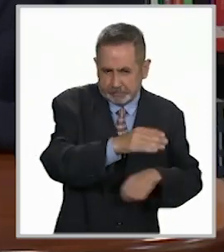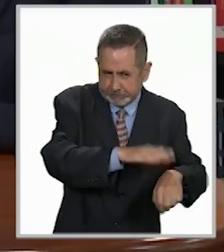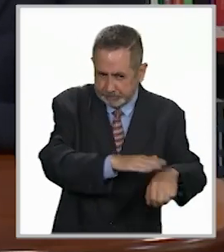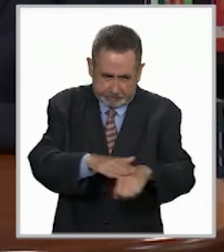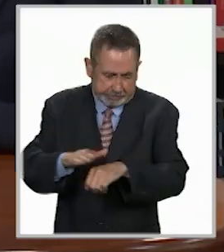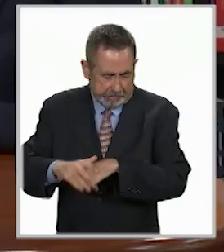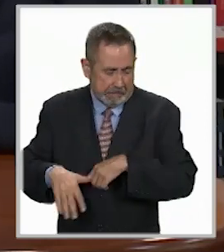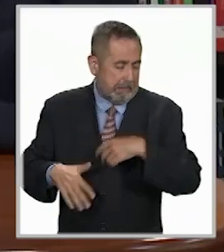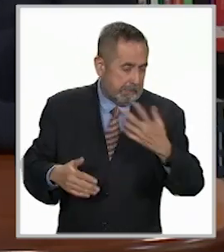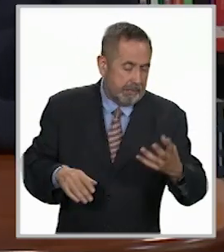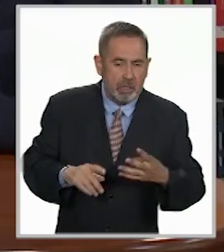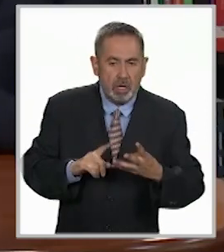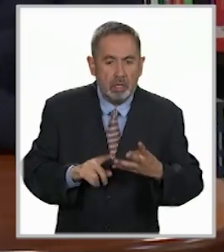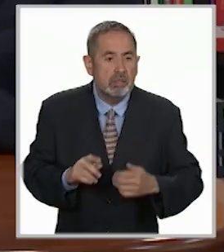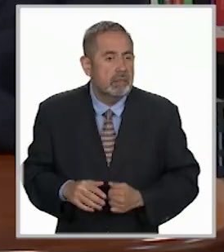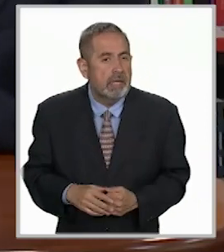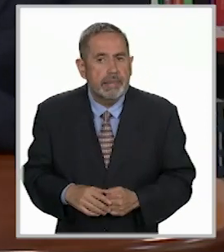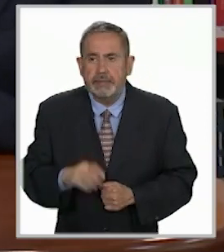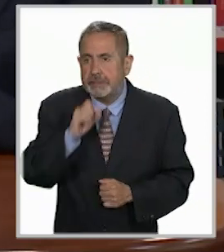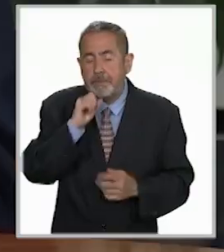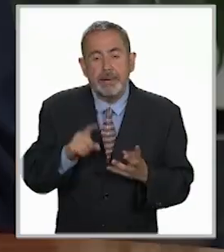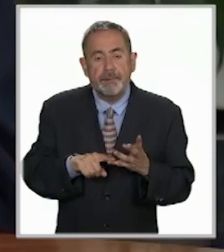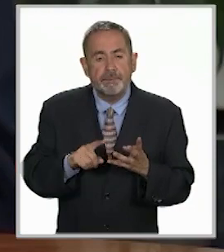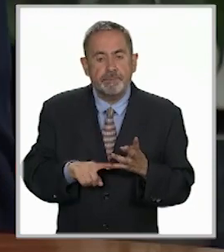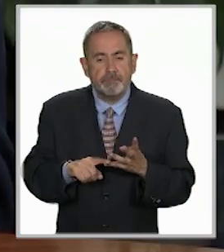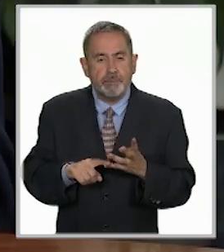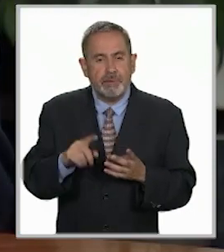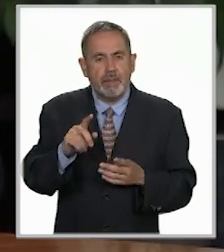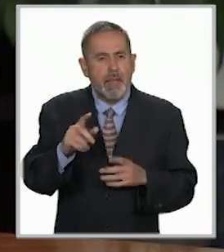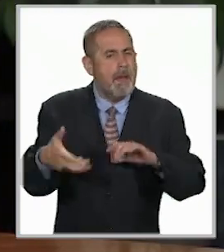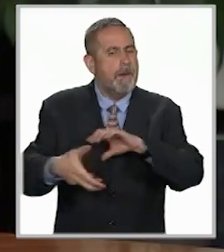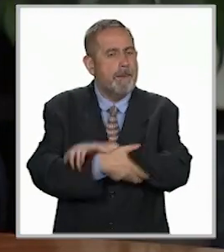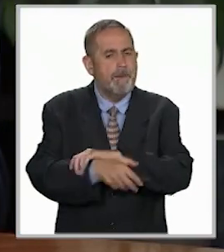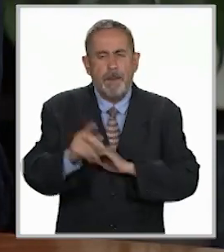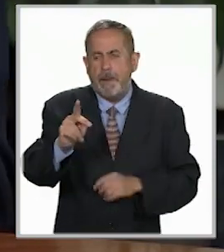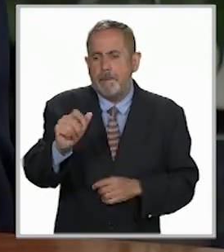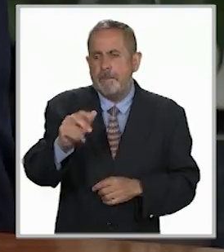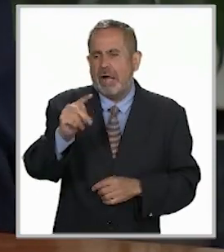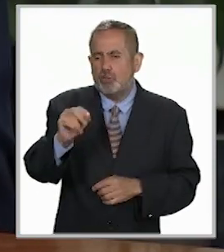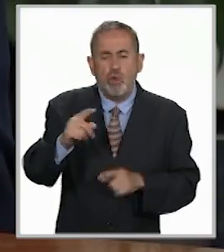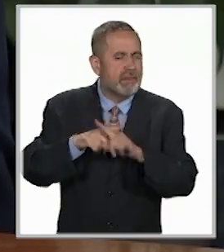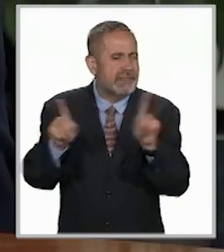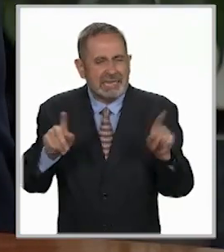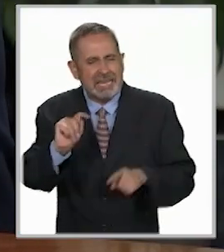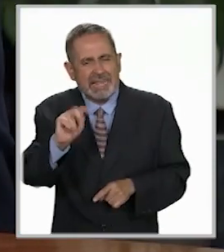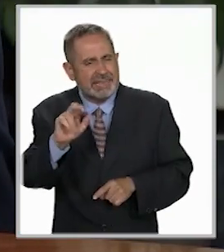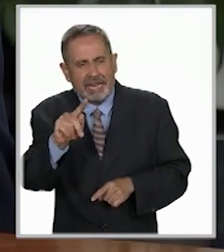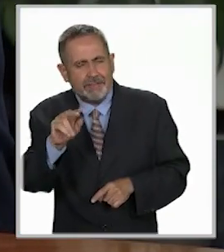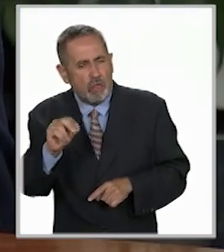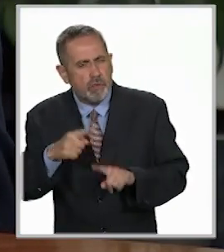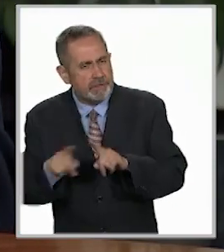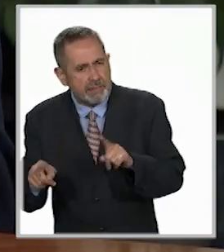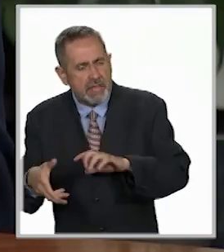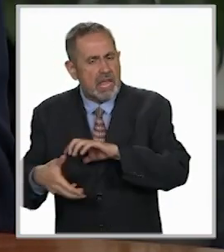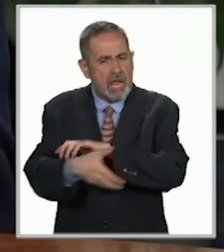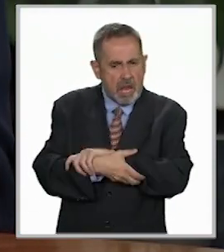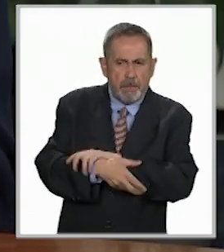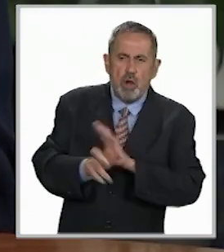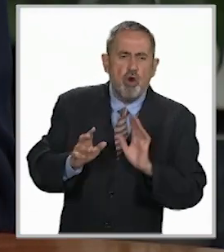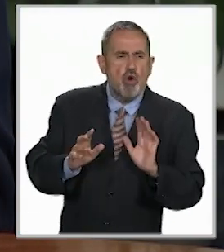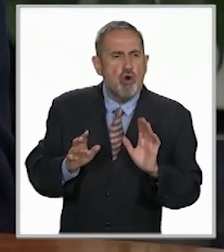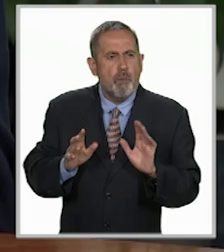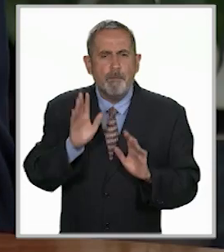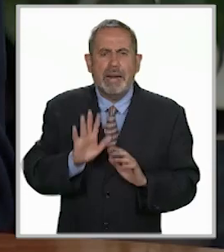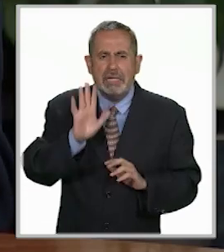temas específicos. Y tenemos también inclusive los pactos que no constituyen tratados, pero que son